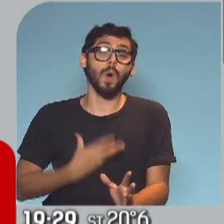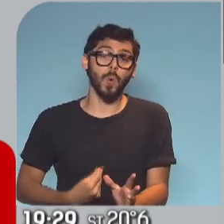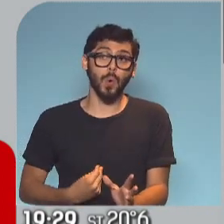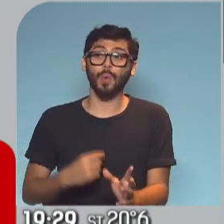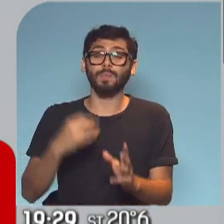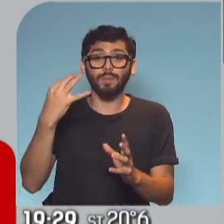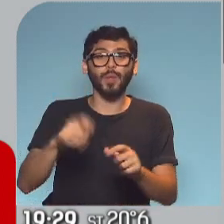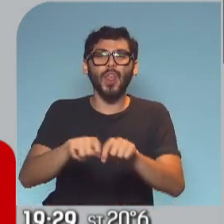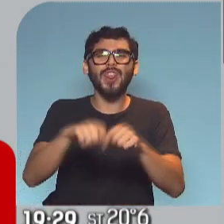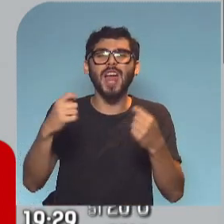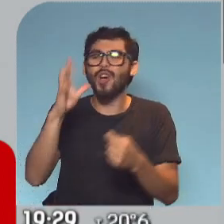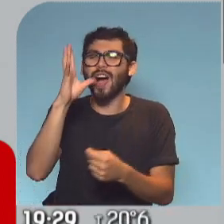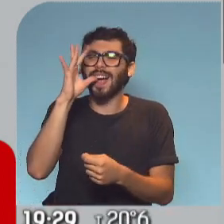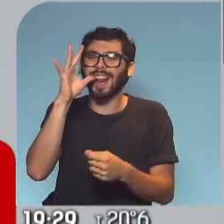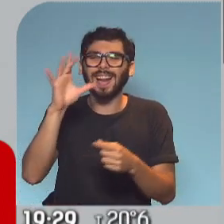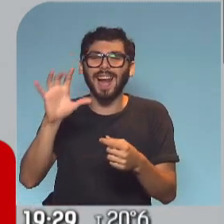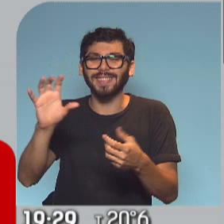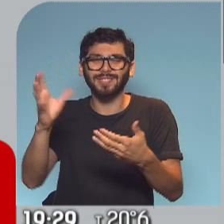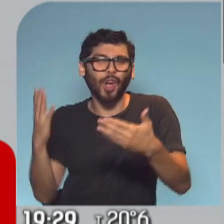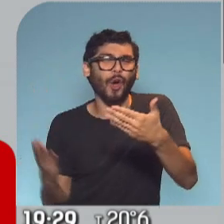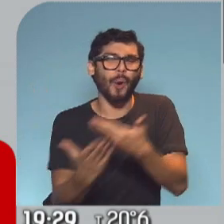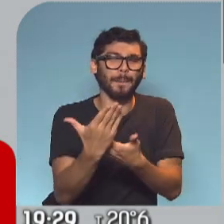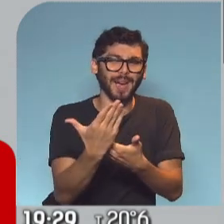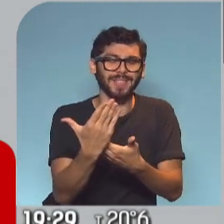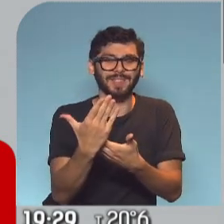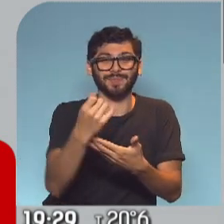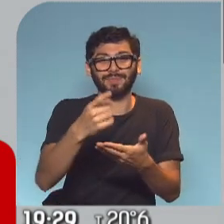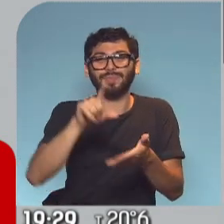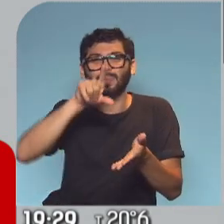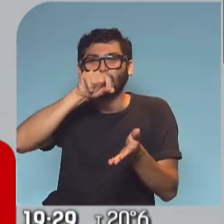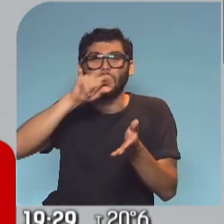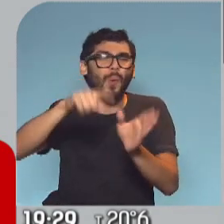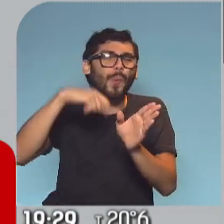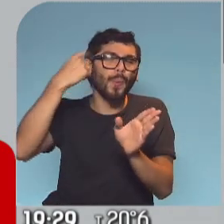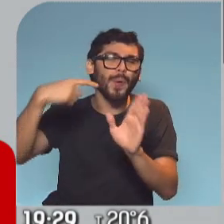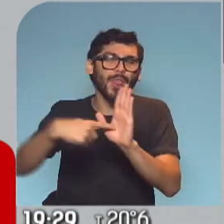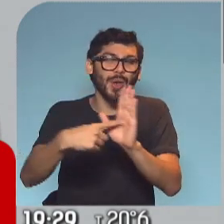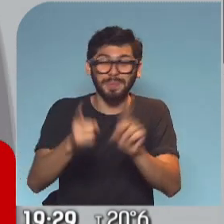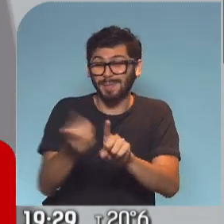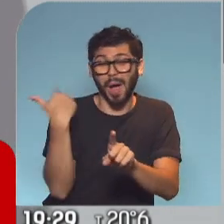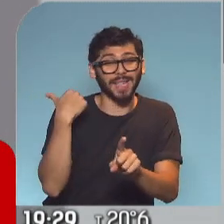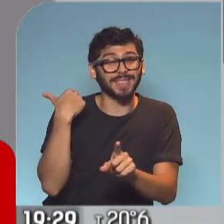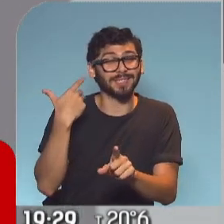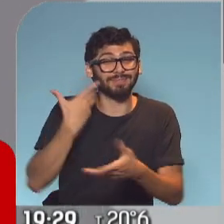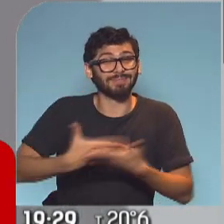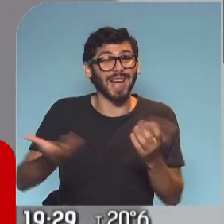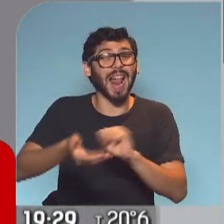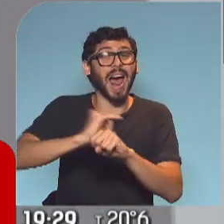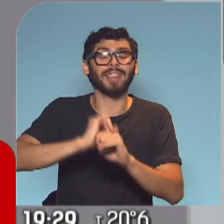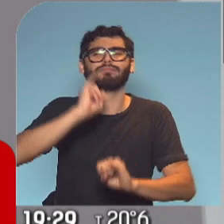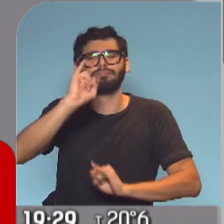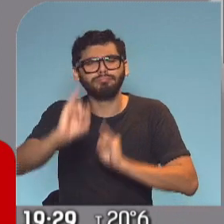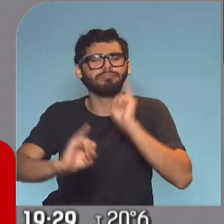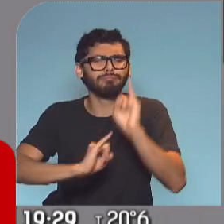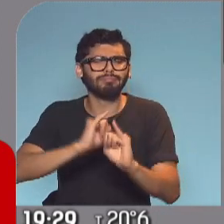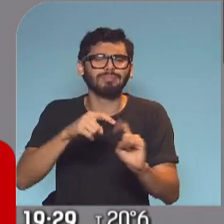diario Clarín que contaba justamente el tuit acompañado de videos que contamos en el día de ayer, donde Horacio Rodríguez Larreta